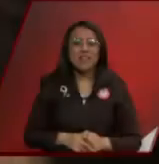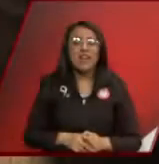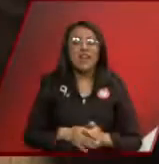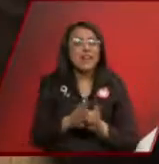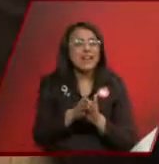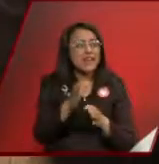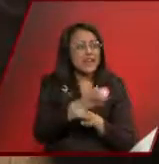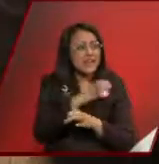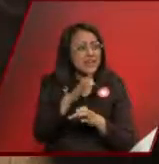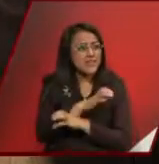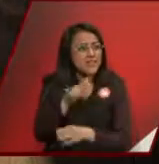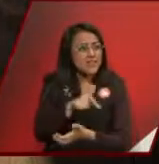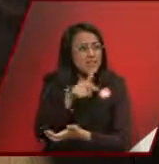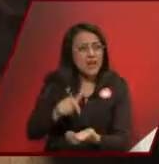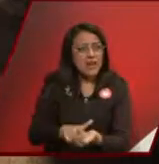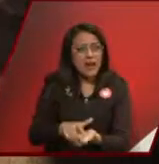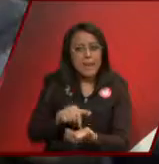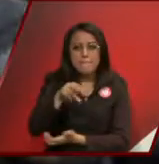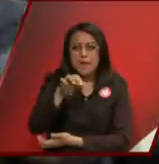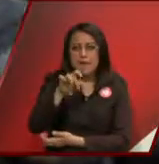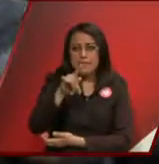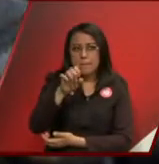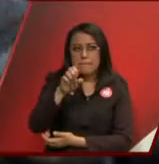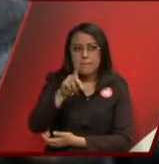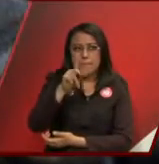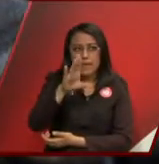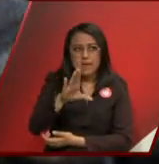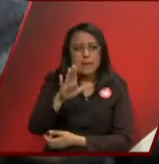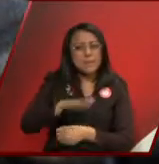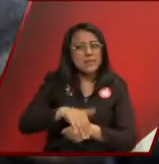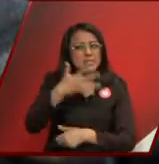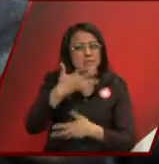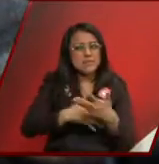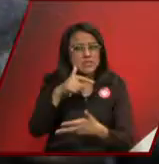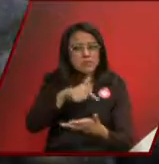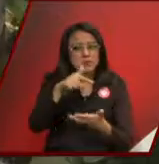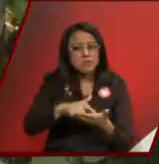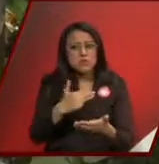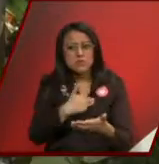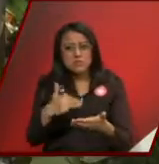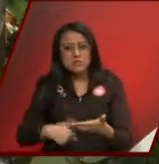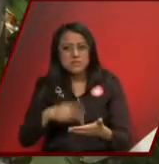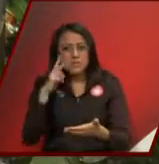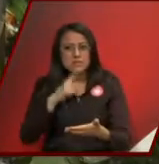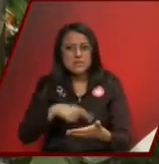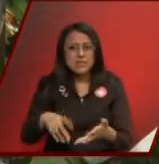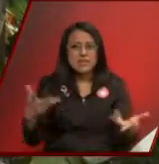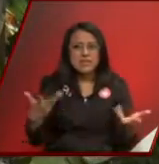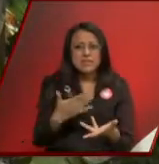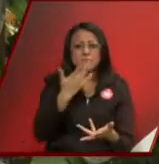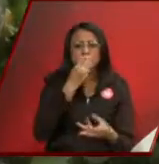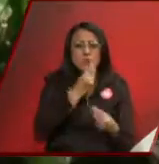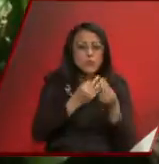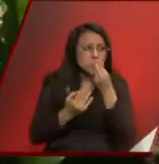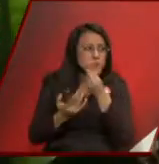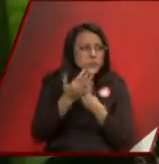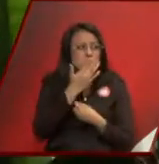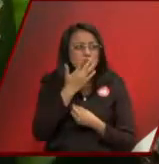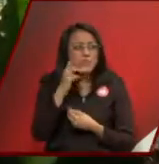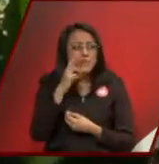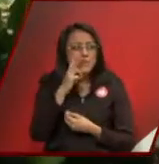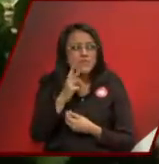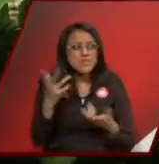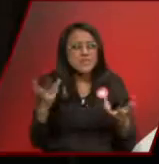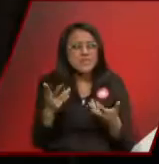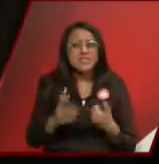café se produce en Iliatenco y en Malinaltepec, dos de los 15 municipios productores de café en el estado de Guerrero. Don